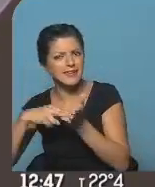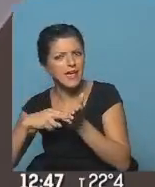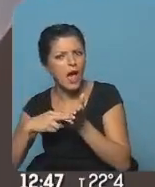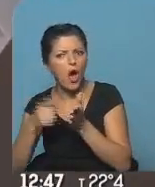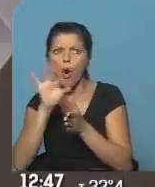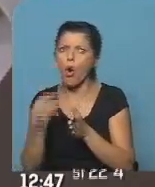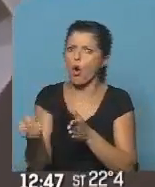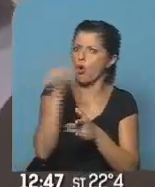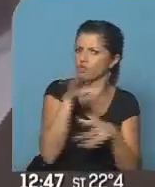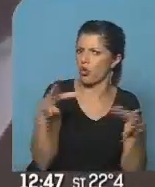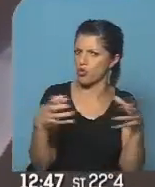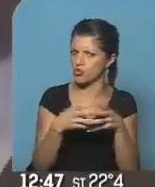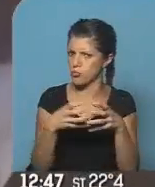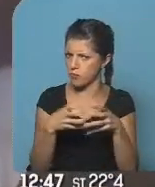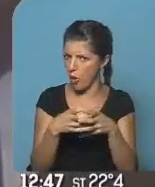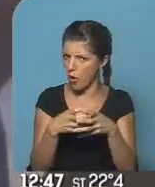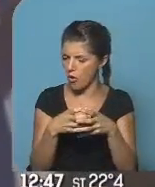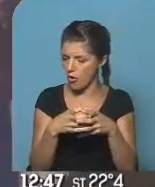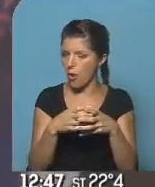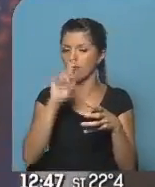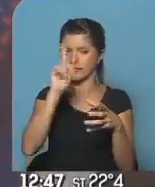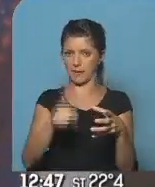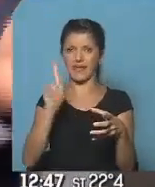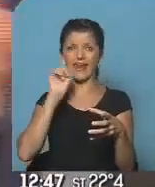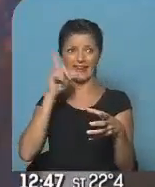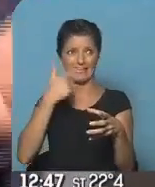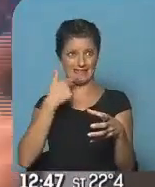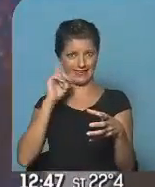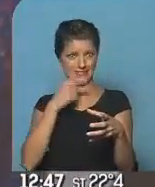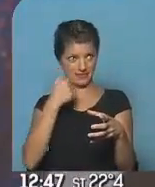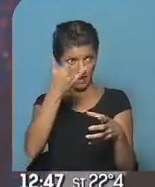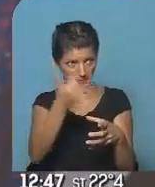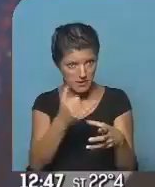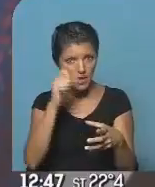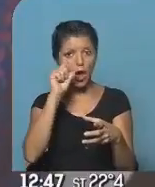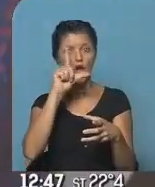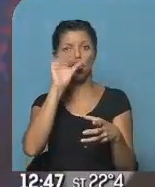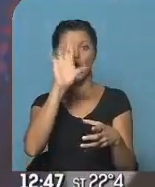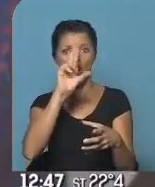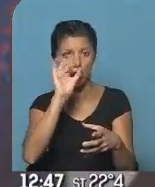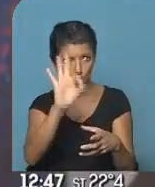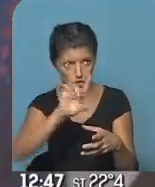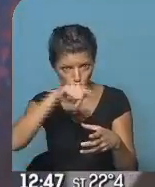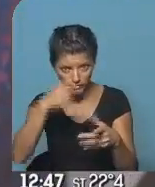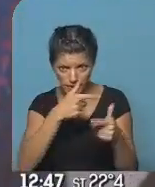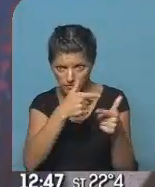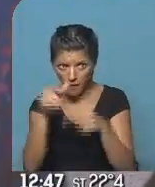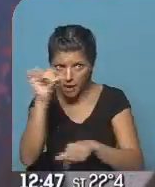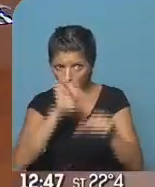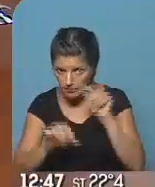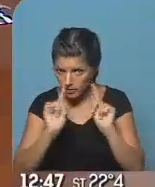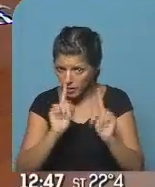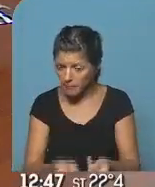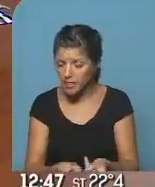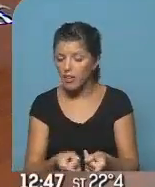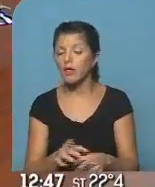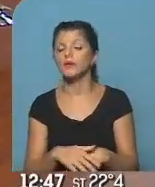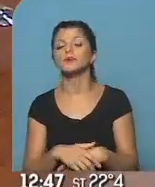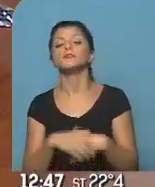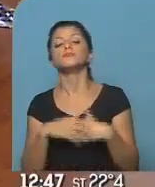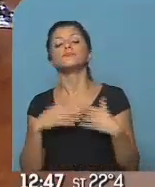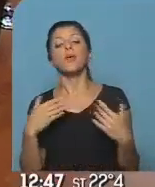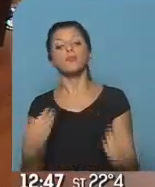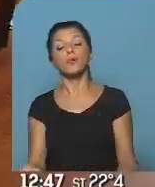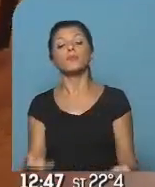también en algún momento el Estado Islámico tuvo capacidad de usar cloro y otras armas químicas. Entonces, evidentemente la reacción de Estados Unidos,